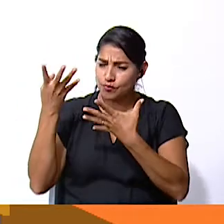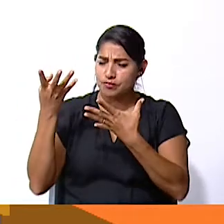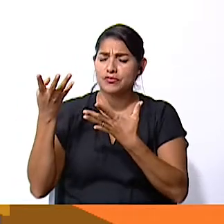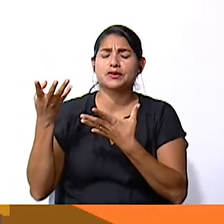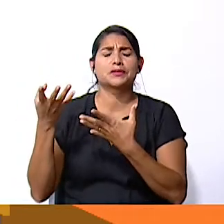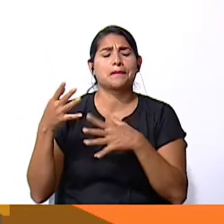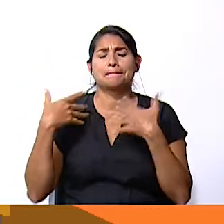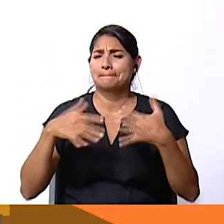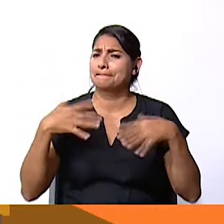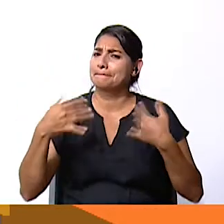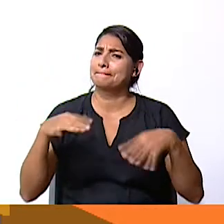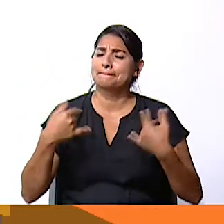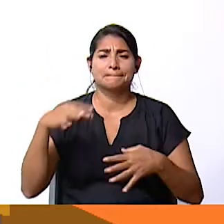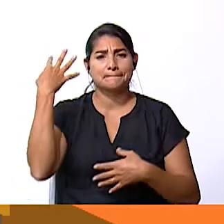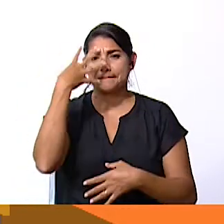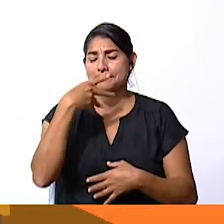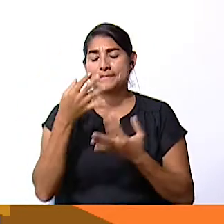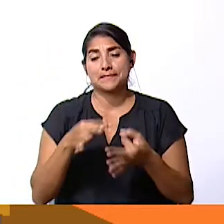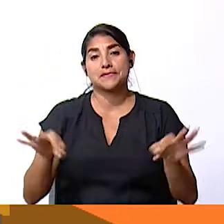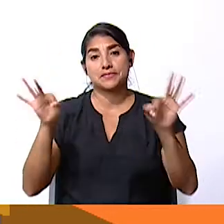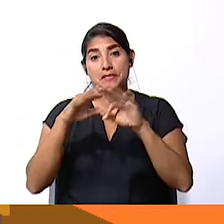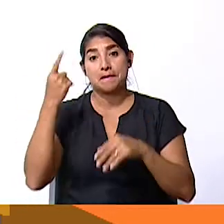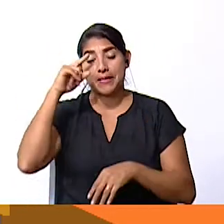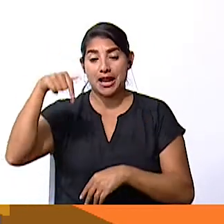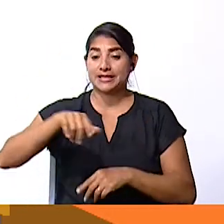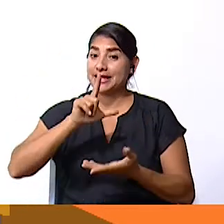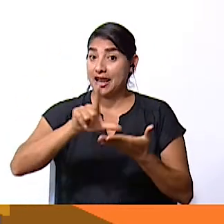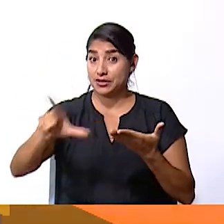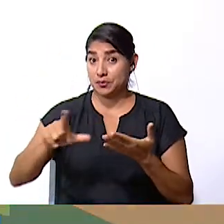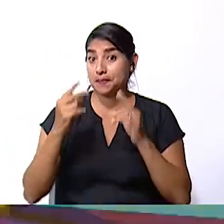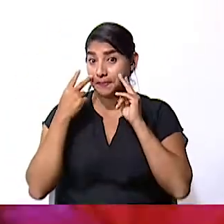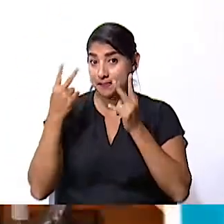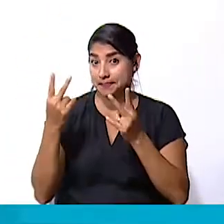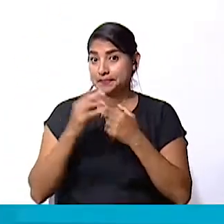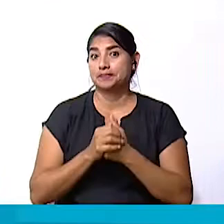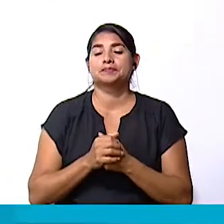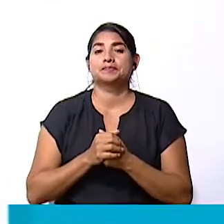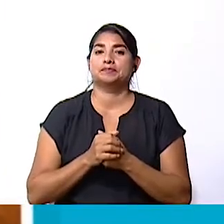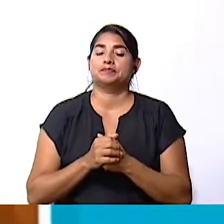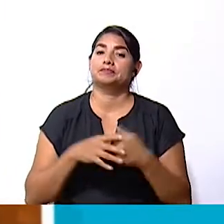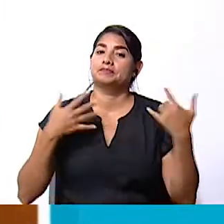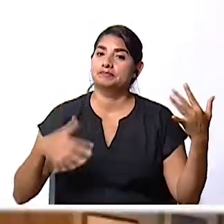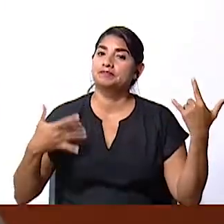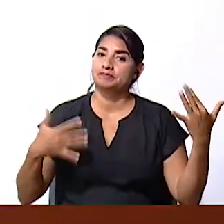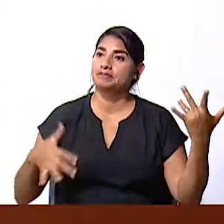una información muy importante para esta lección.